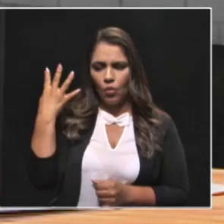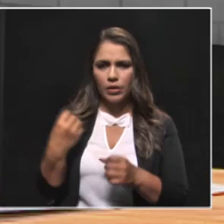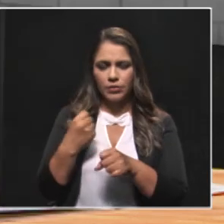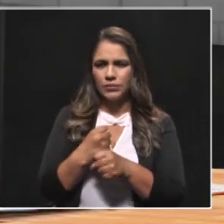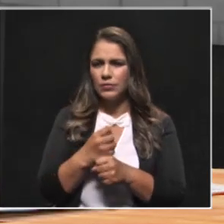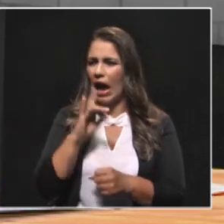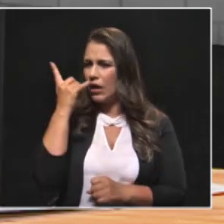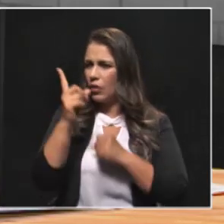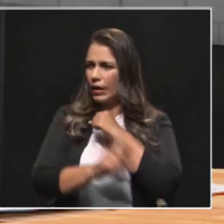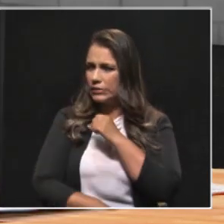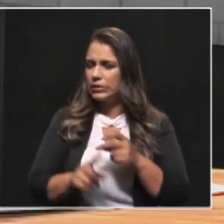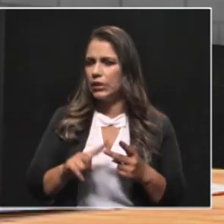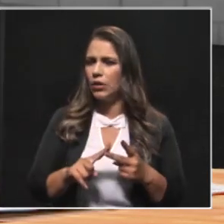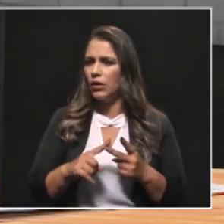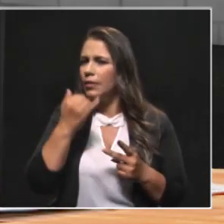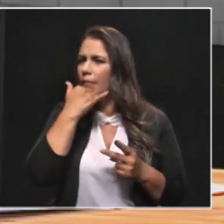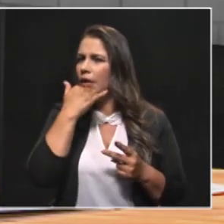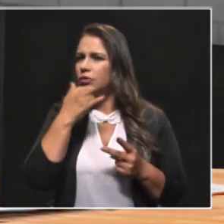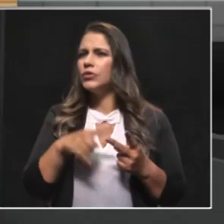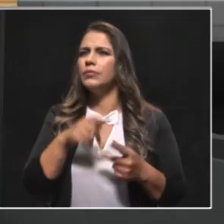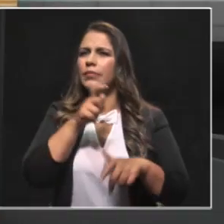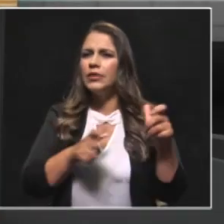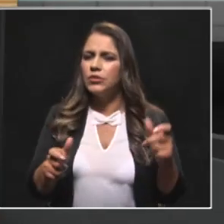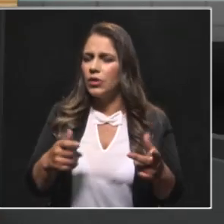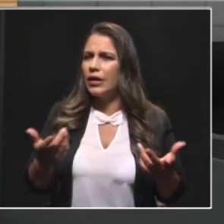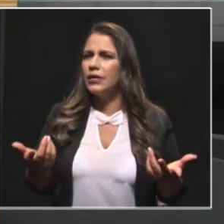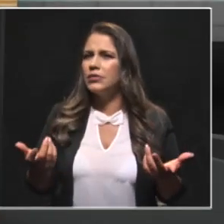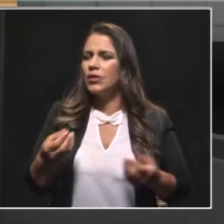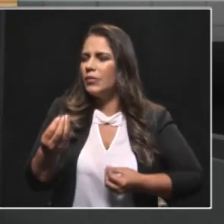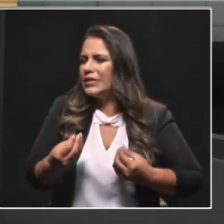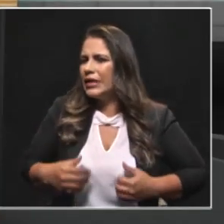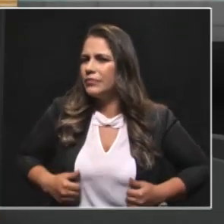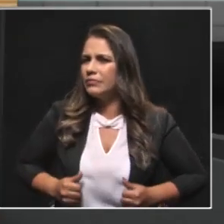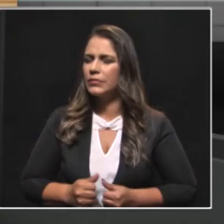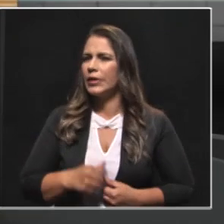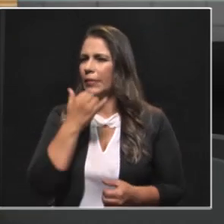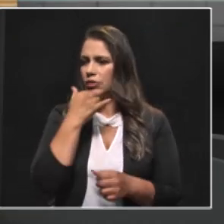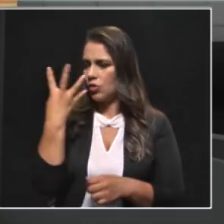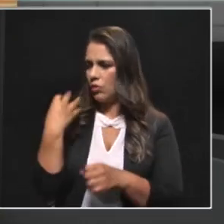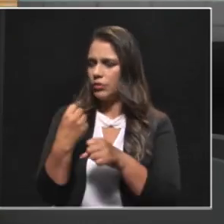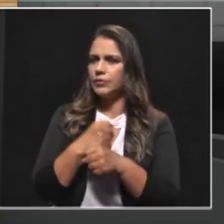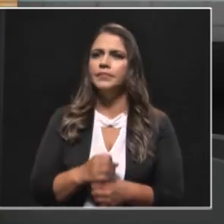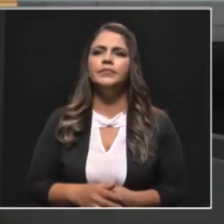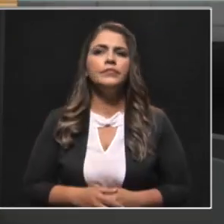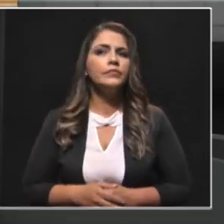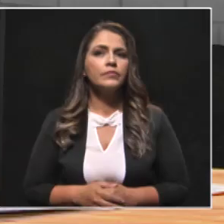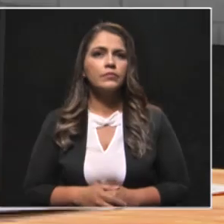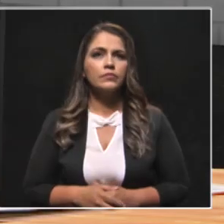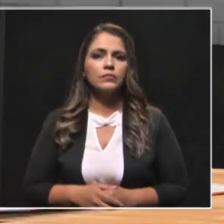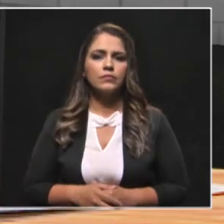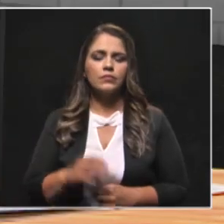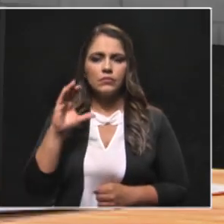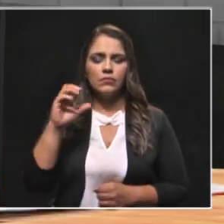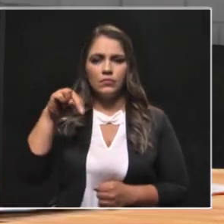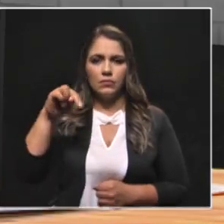dejó sancionados, descubrieron que definitivamente había un comportamiento anómalo en el tema de inscripción de cédulas. Mira, le cuento, el Consejo Nacional Electoral